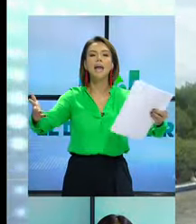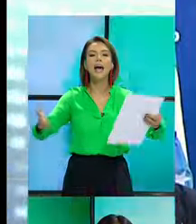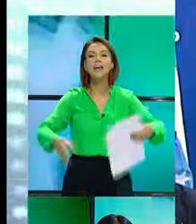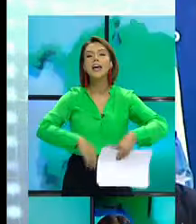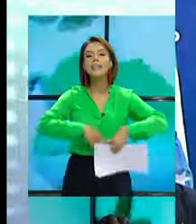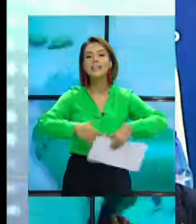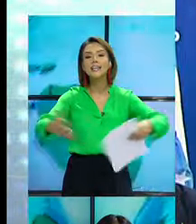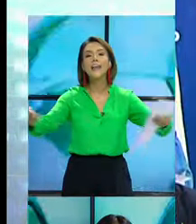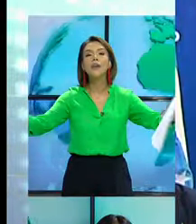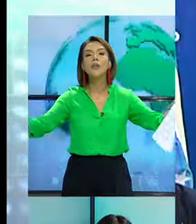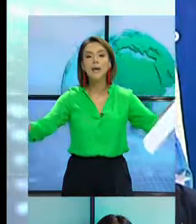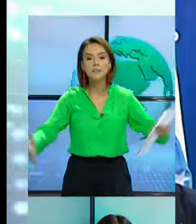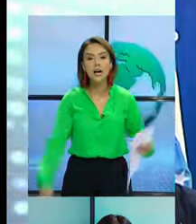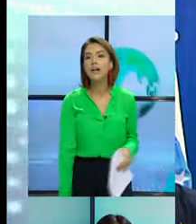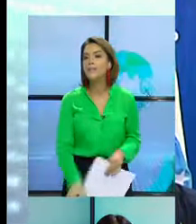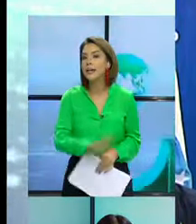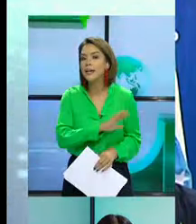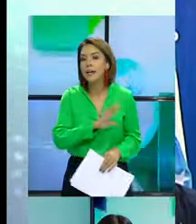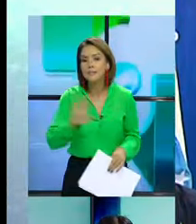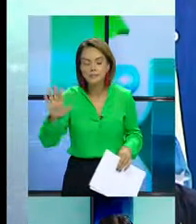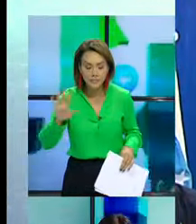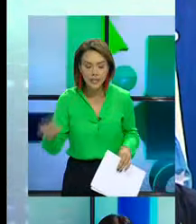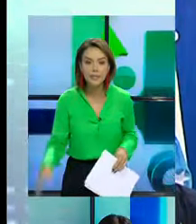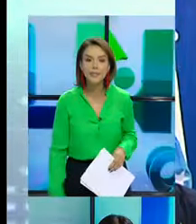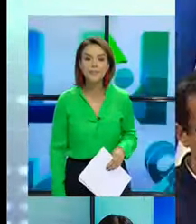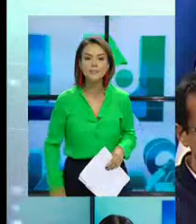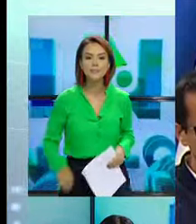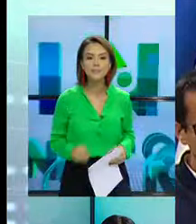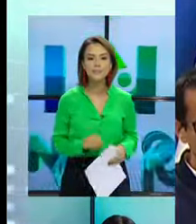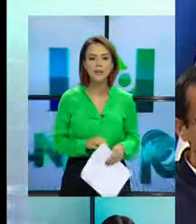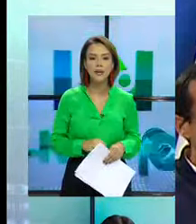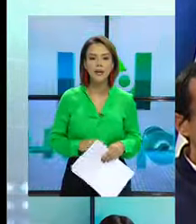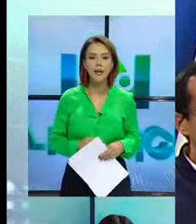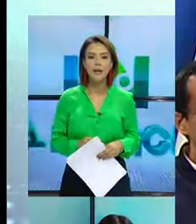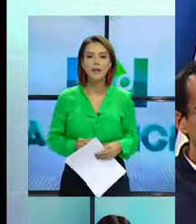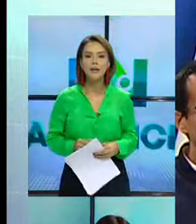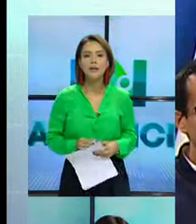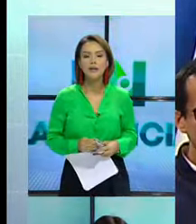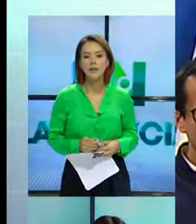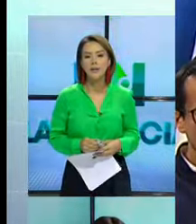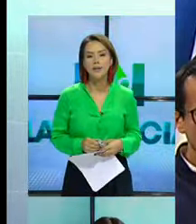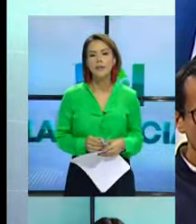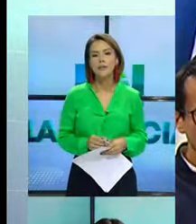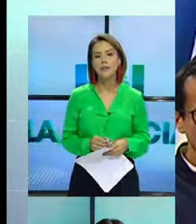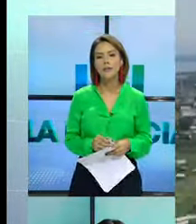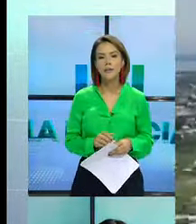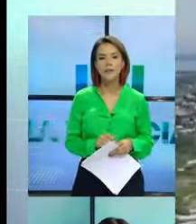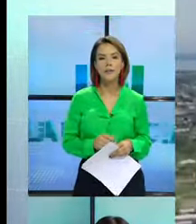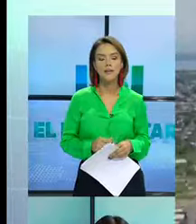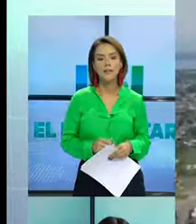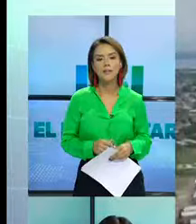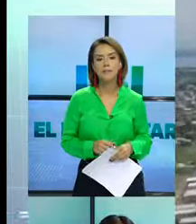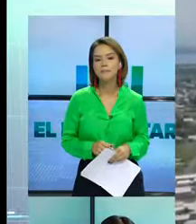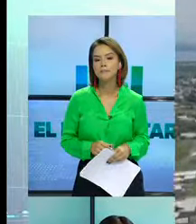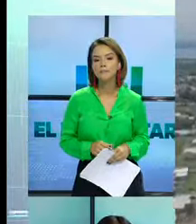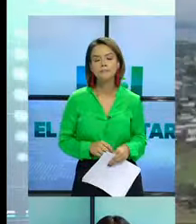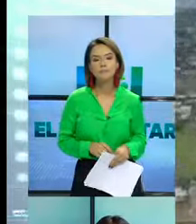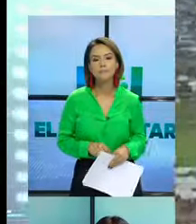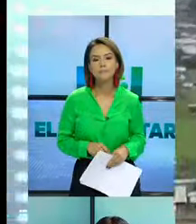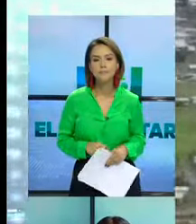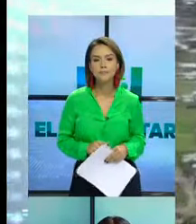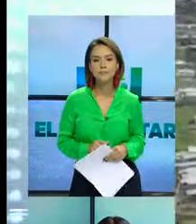desbarate, sin que nada colapse. Ahora el país está... No solo, Alison, son los sitios de asentamientos humanos irregulares, sino también en